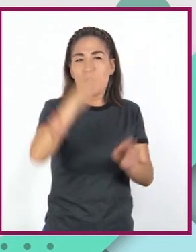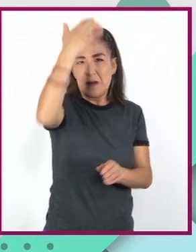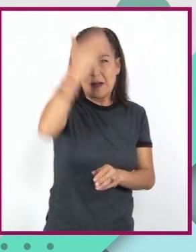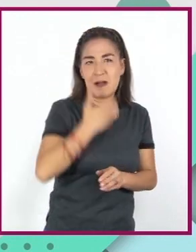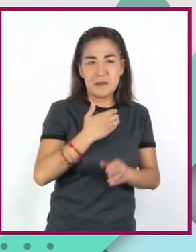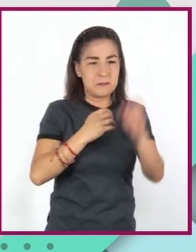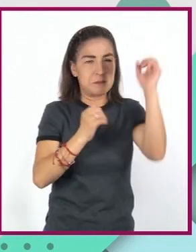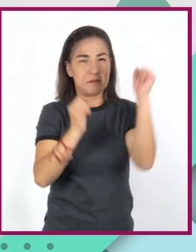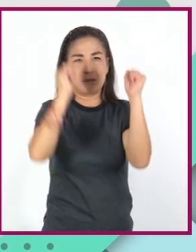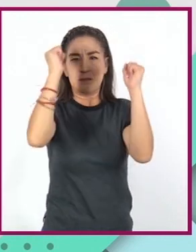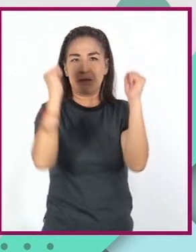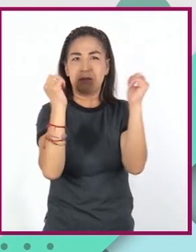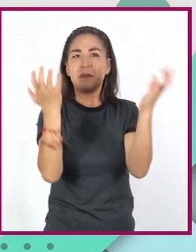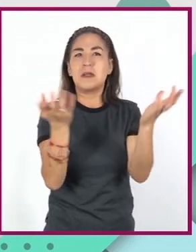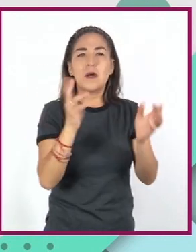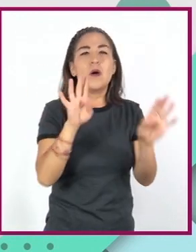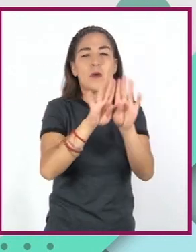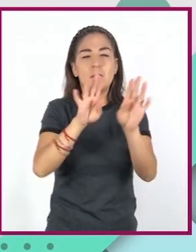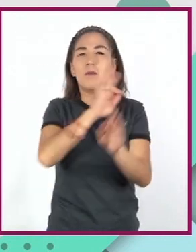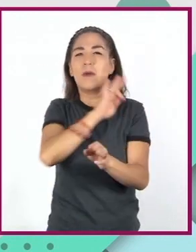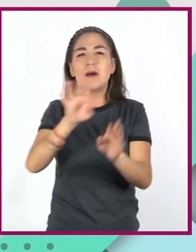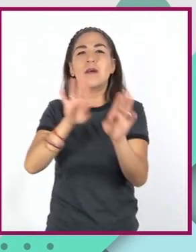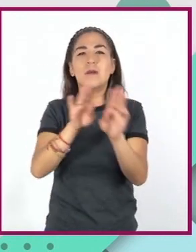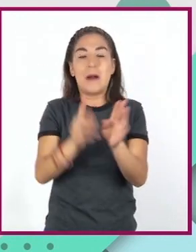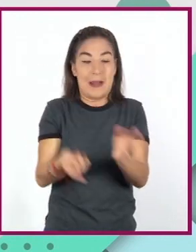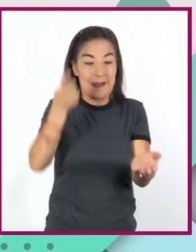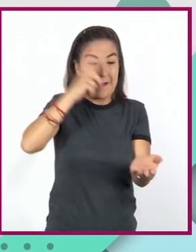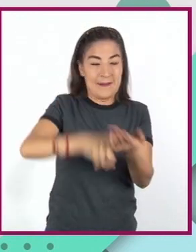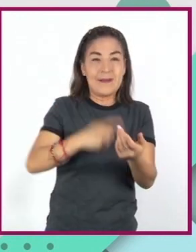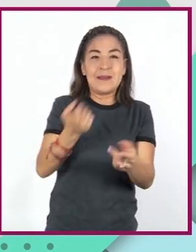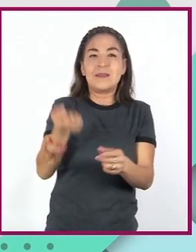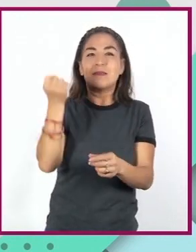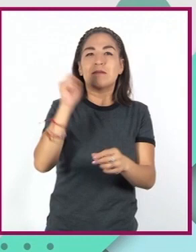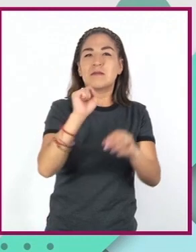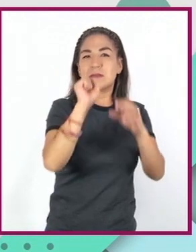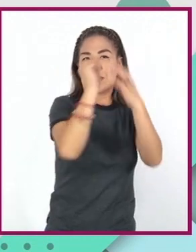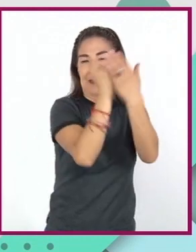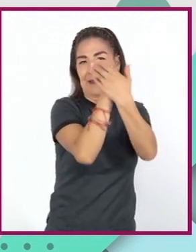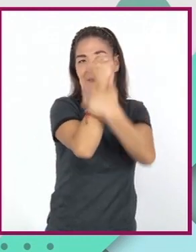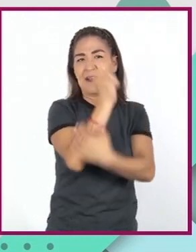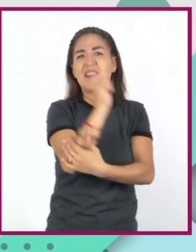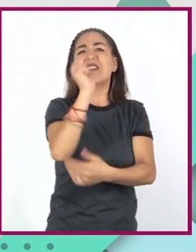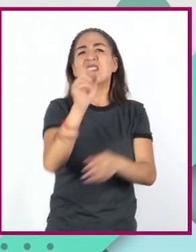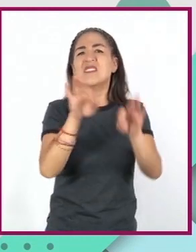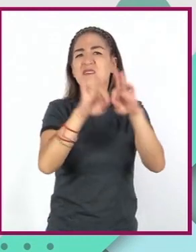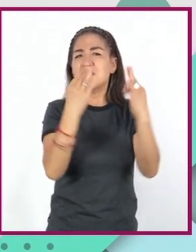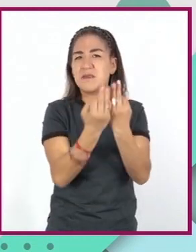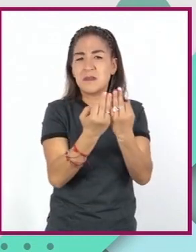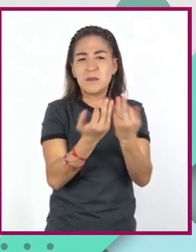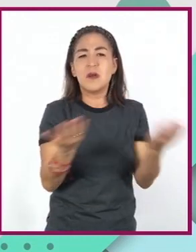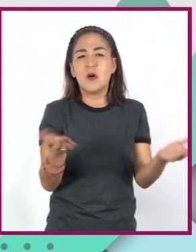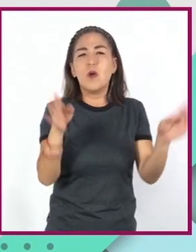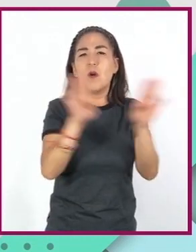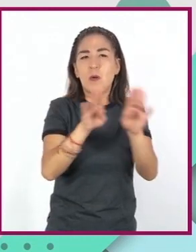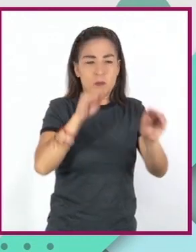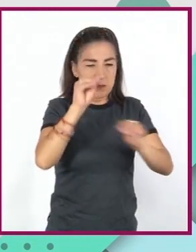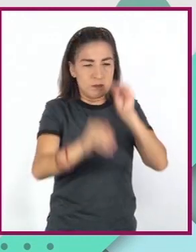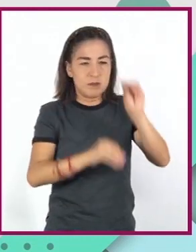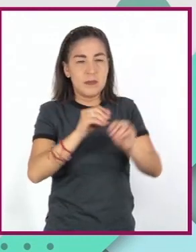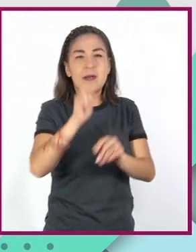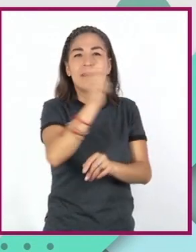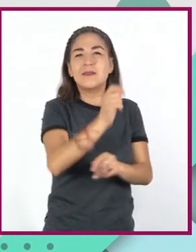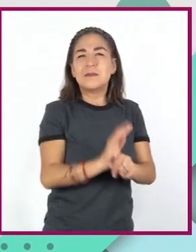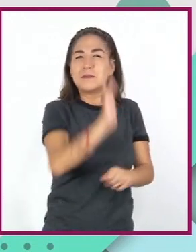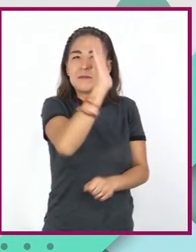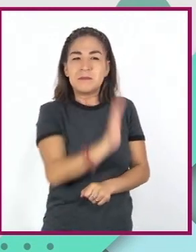base? Si pudieran rotarlo para ver la parte de atrás, ¿qué forma tienen esas caras de la torre? ¿A qué cuerpo geométrico se